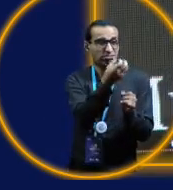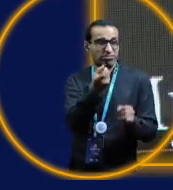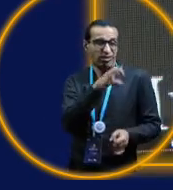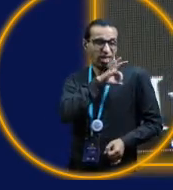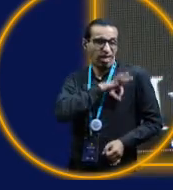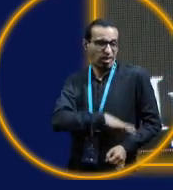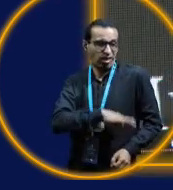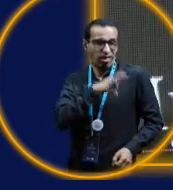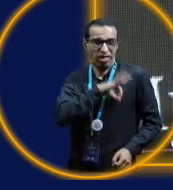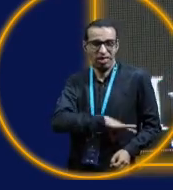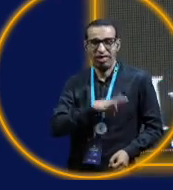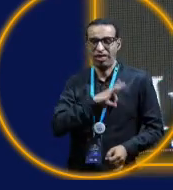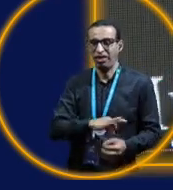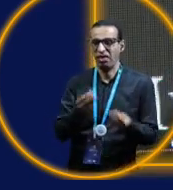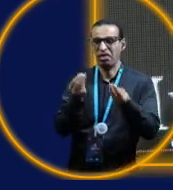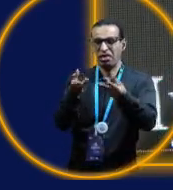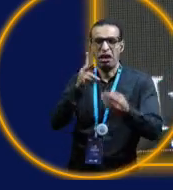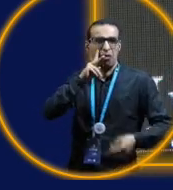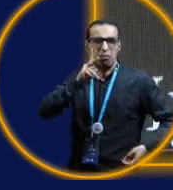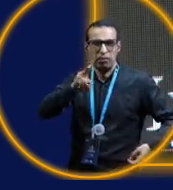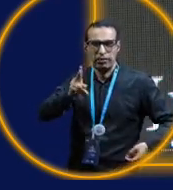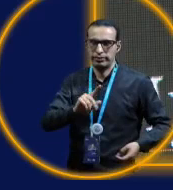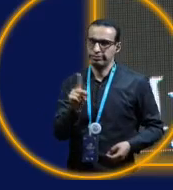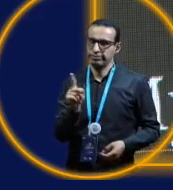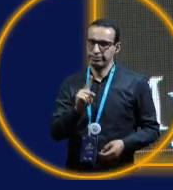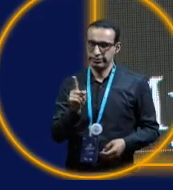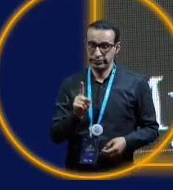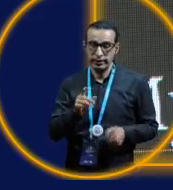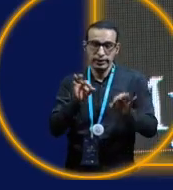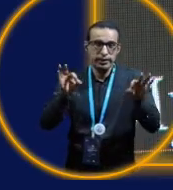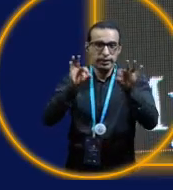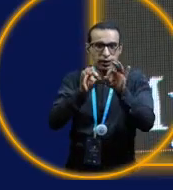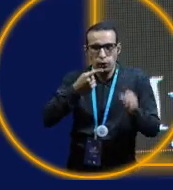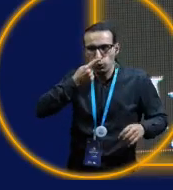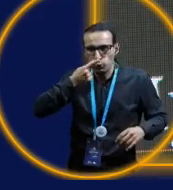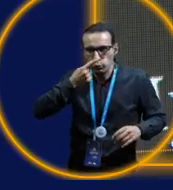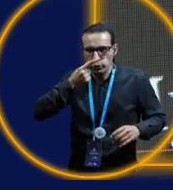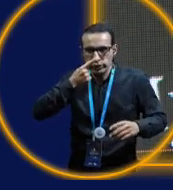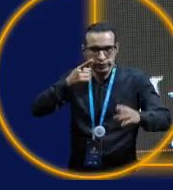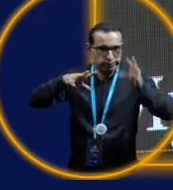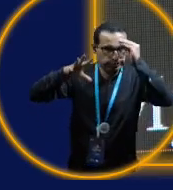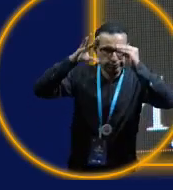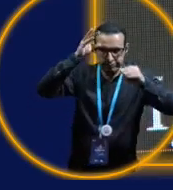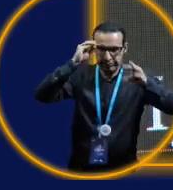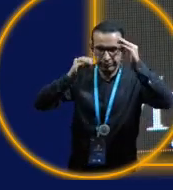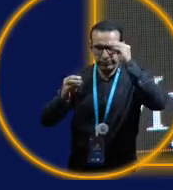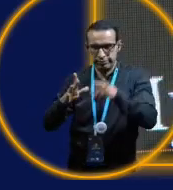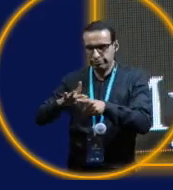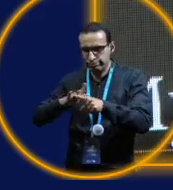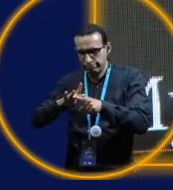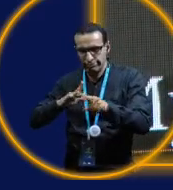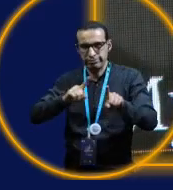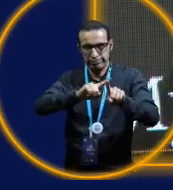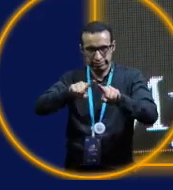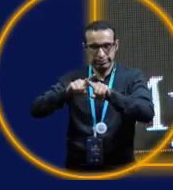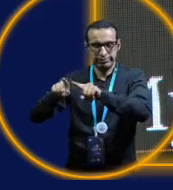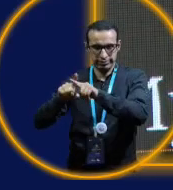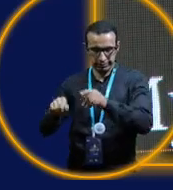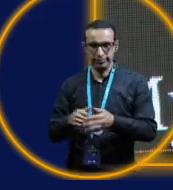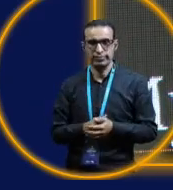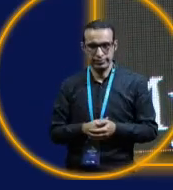contrarrestar eso es por medio de la curiosidad y yo lo aprecié anteriormente esto de